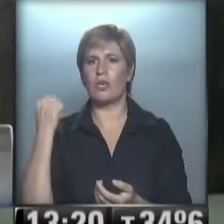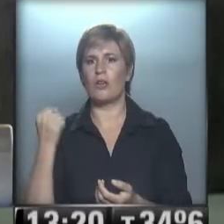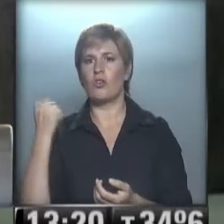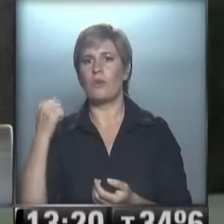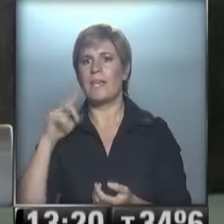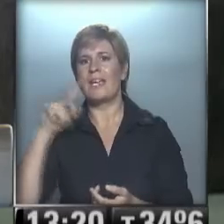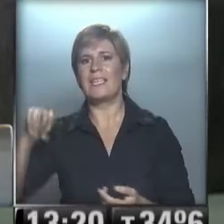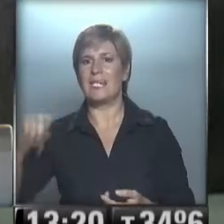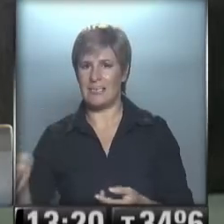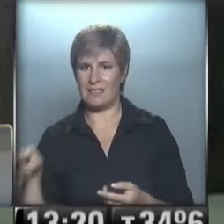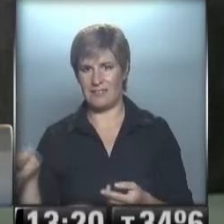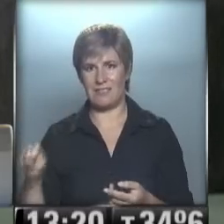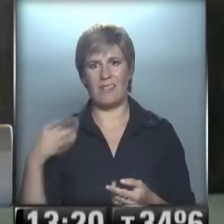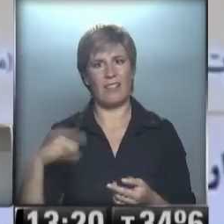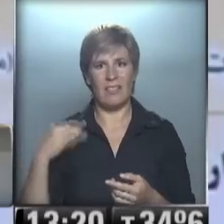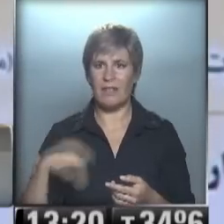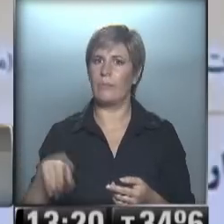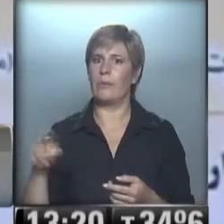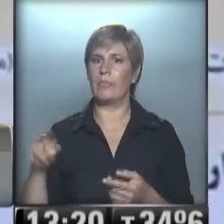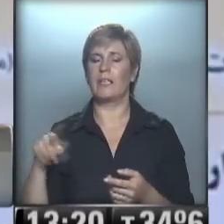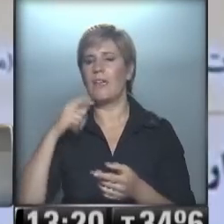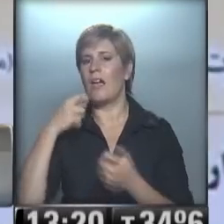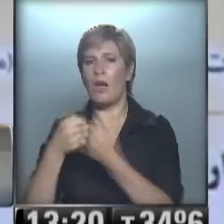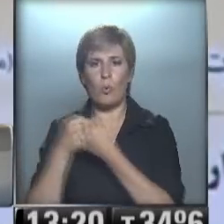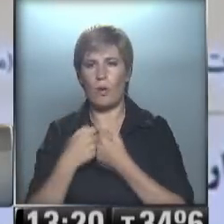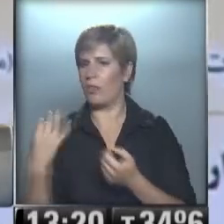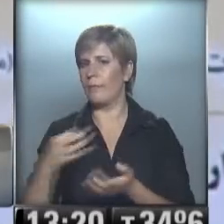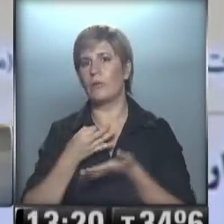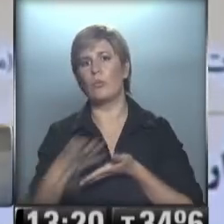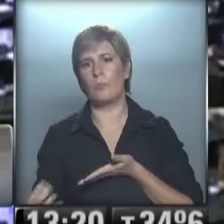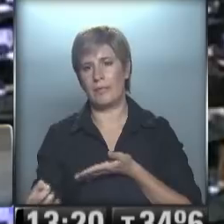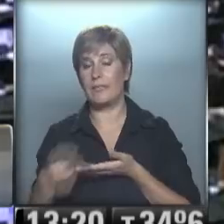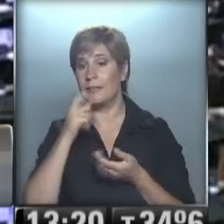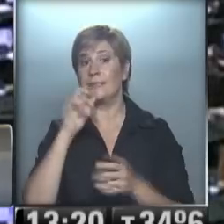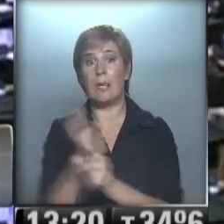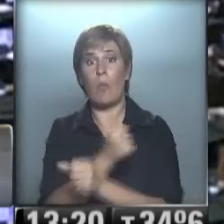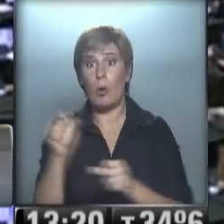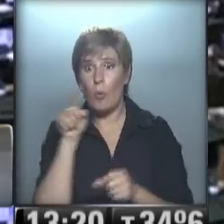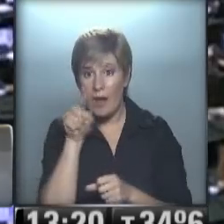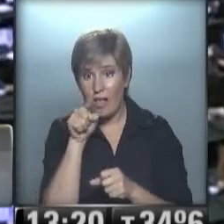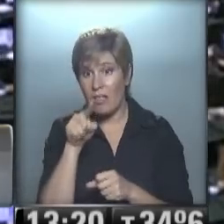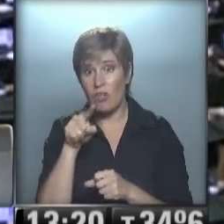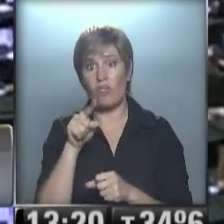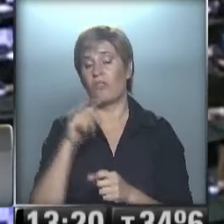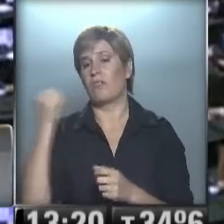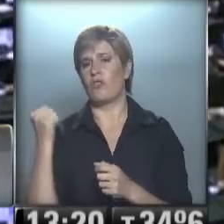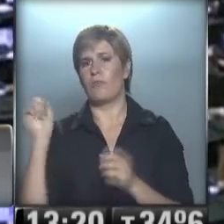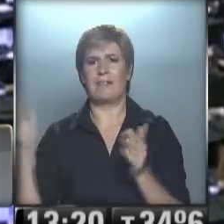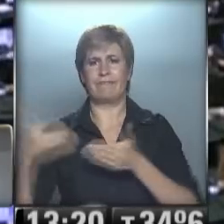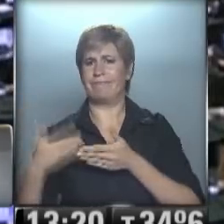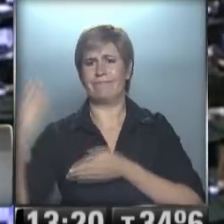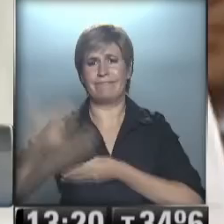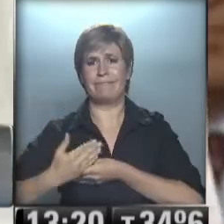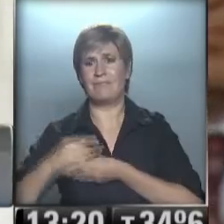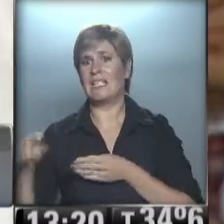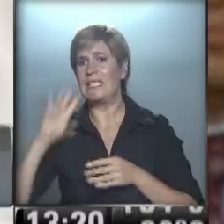para obligar a Irán a cumplir el acuerdo. Una medida que, si se aprobara en este momento, lógicamente tendría el efecto